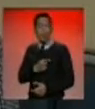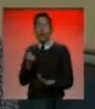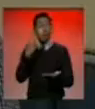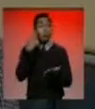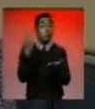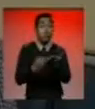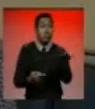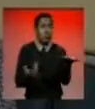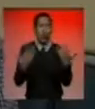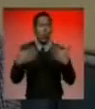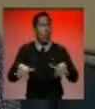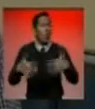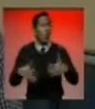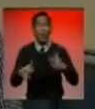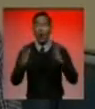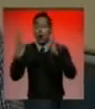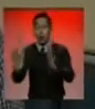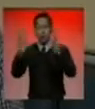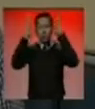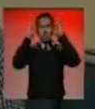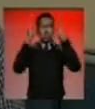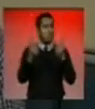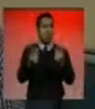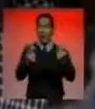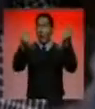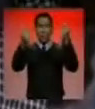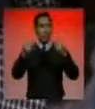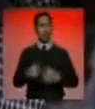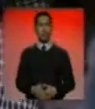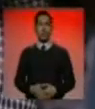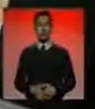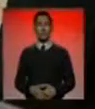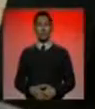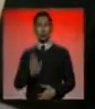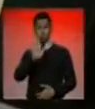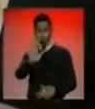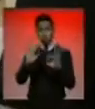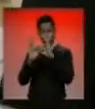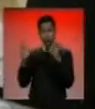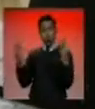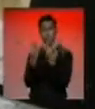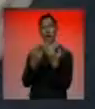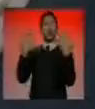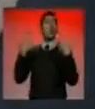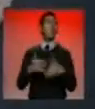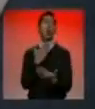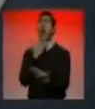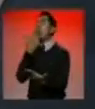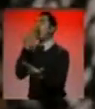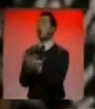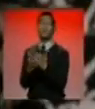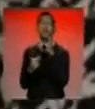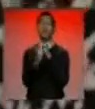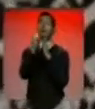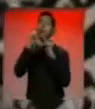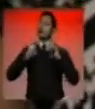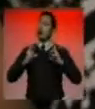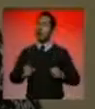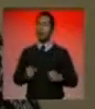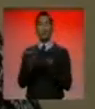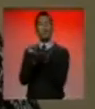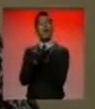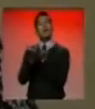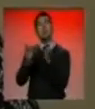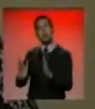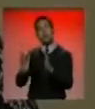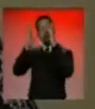Actuaron y me lo pusieron rápido. Su familia agradece al ministerio por el servicio brindado.